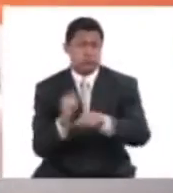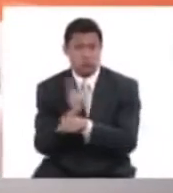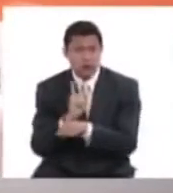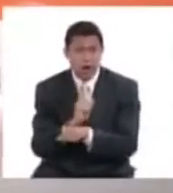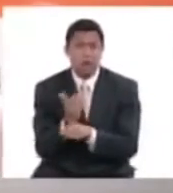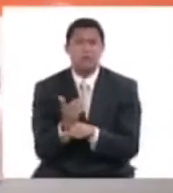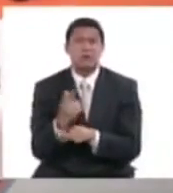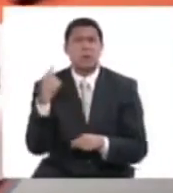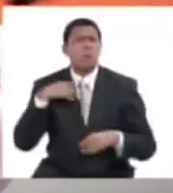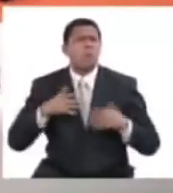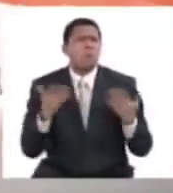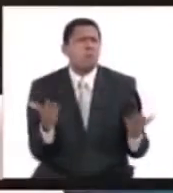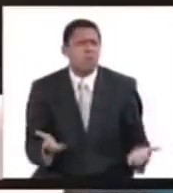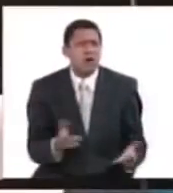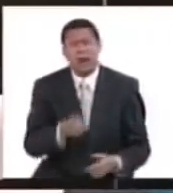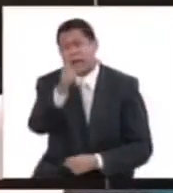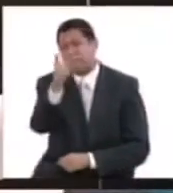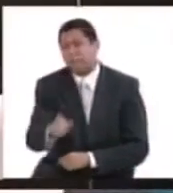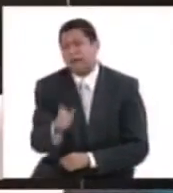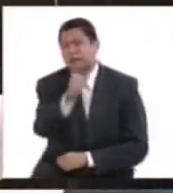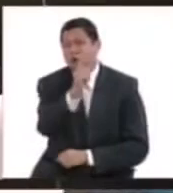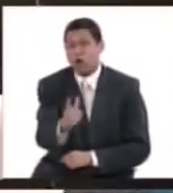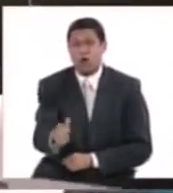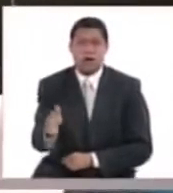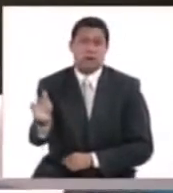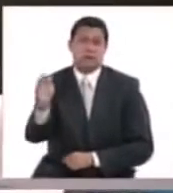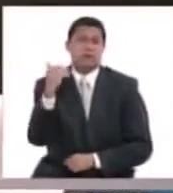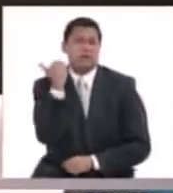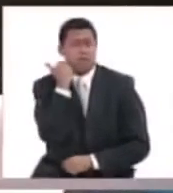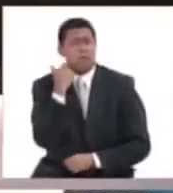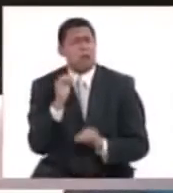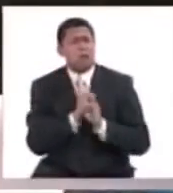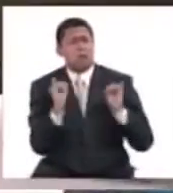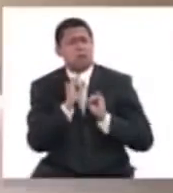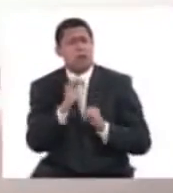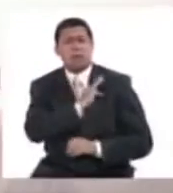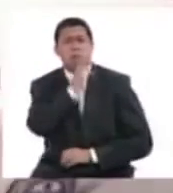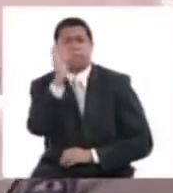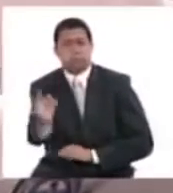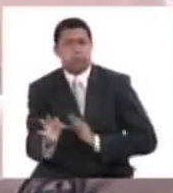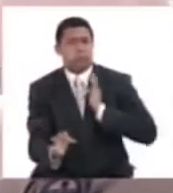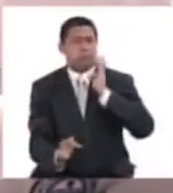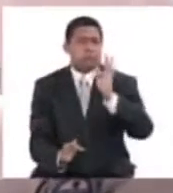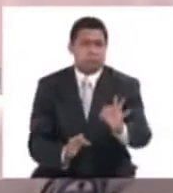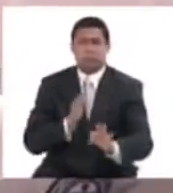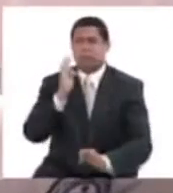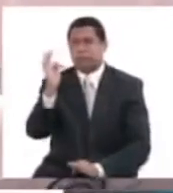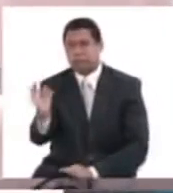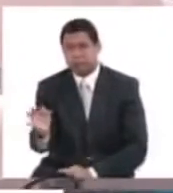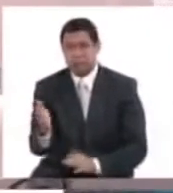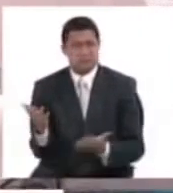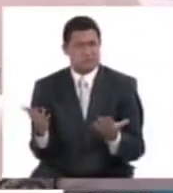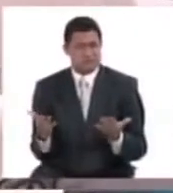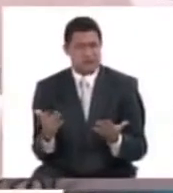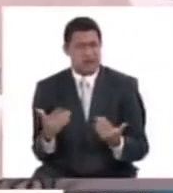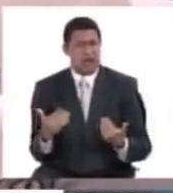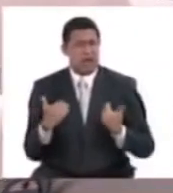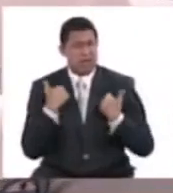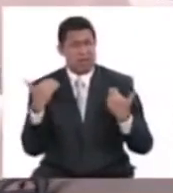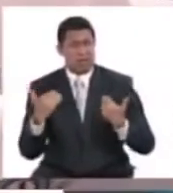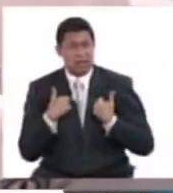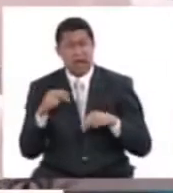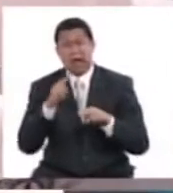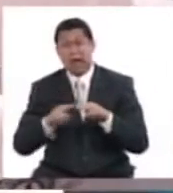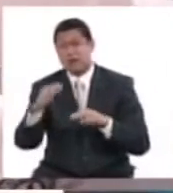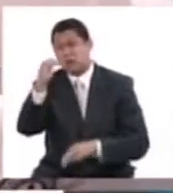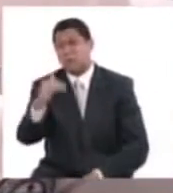se contrae a través de las personas que han pasado la enfermedad o que son portadores sanos. Ataca sobre todo a